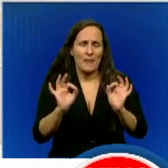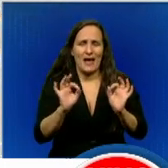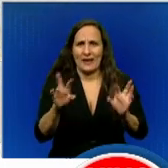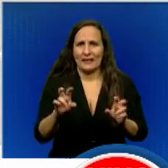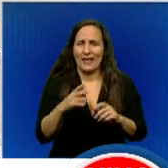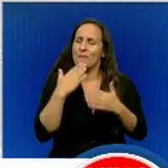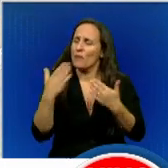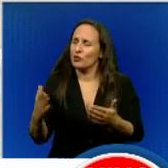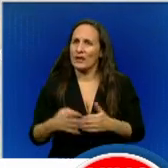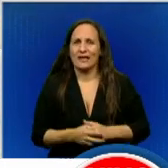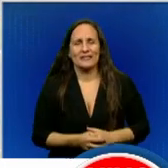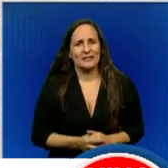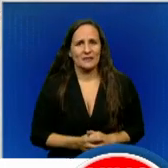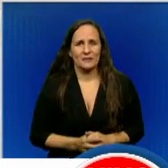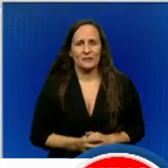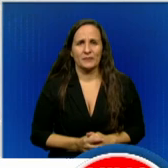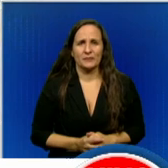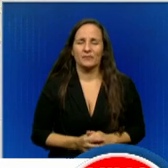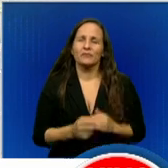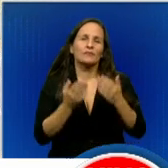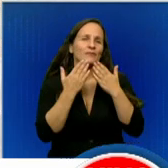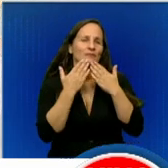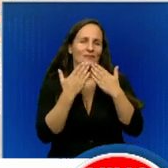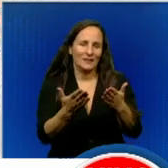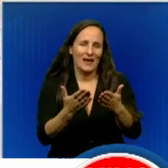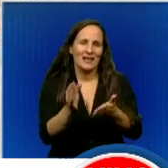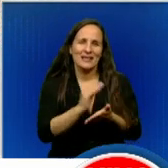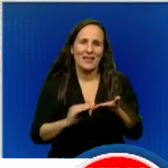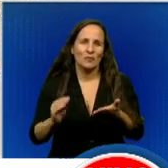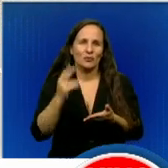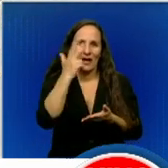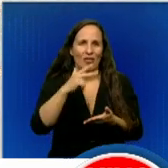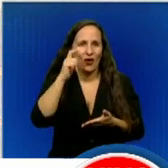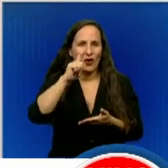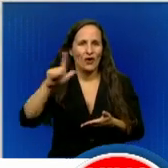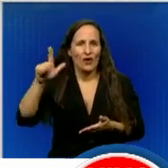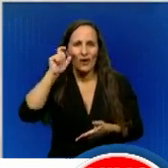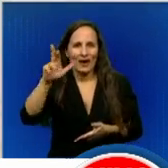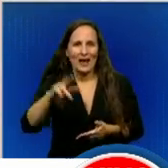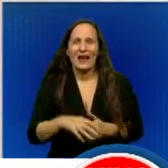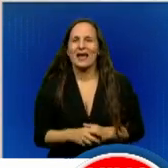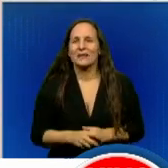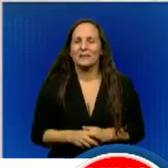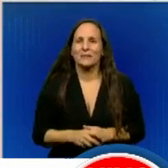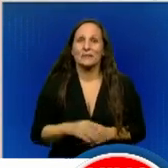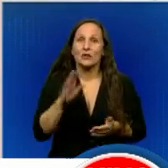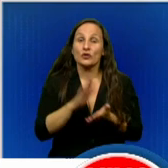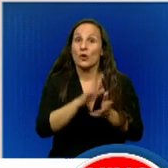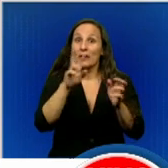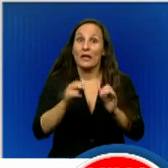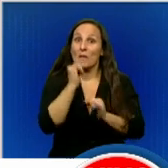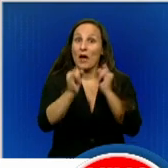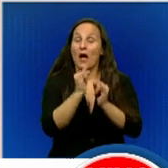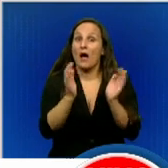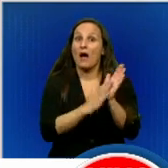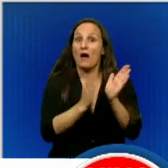muchísimas gracias gracias diputado heller a los efectos de la fundamentación